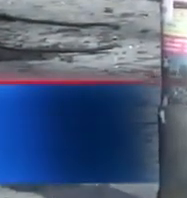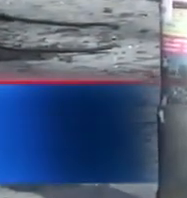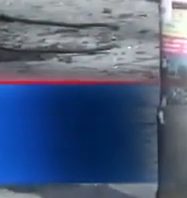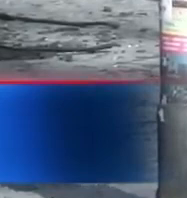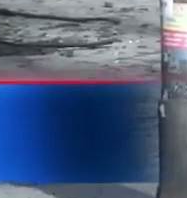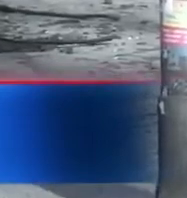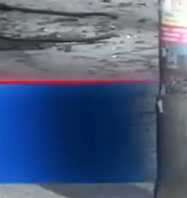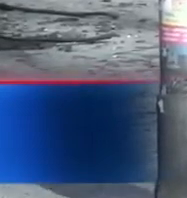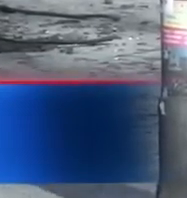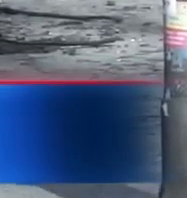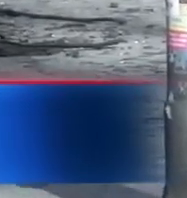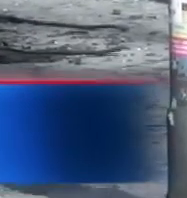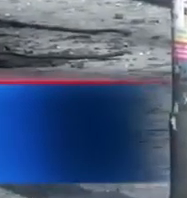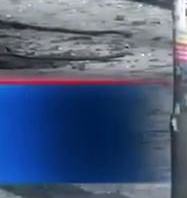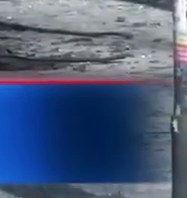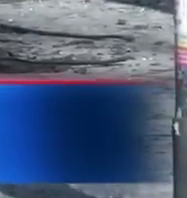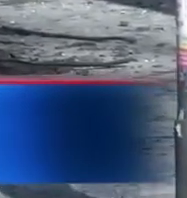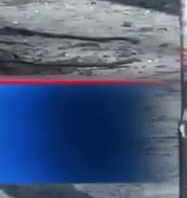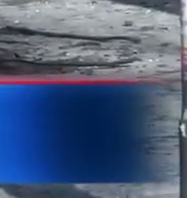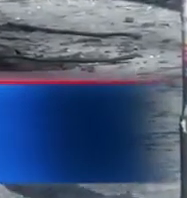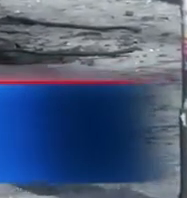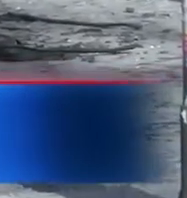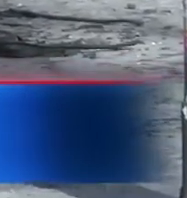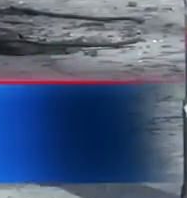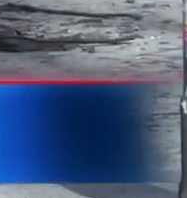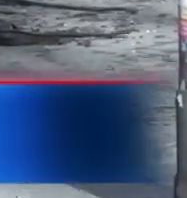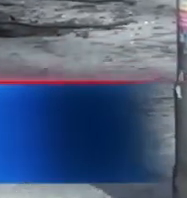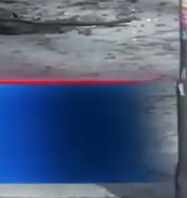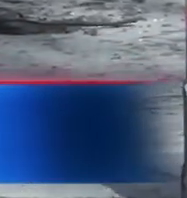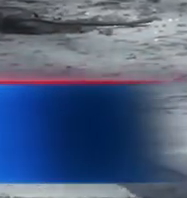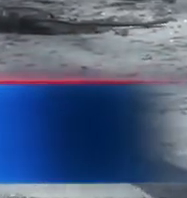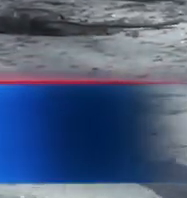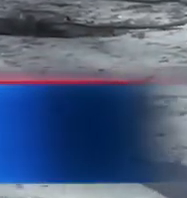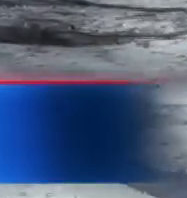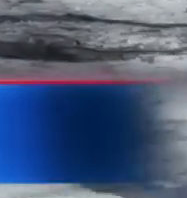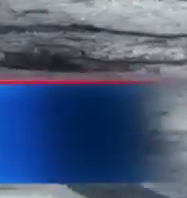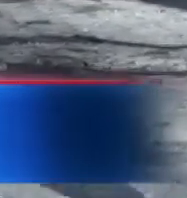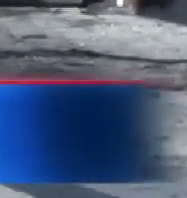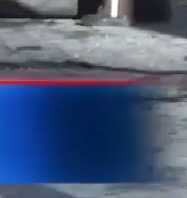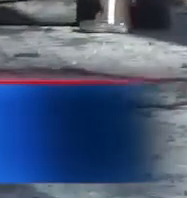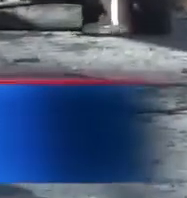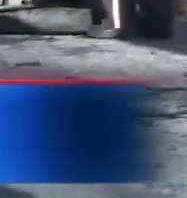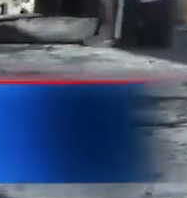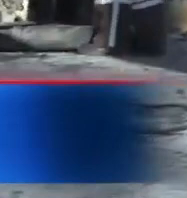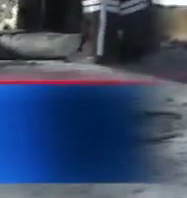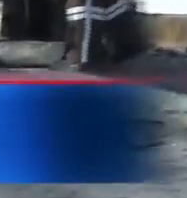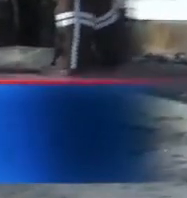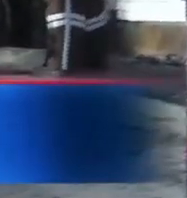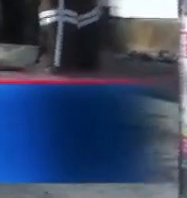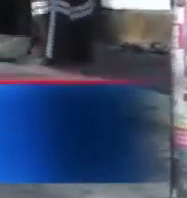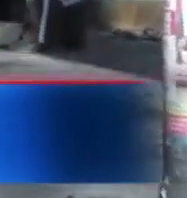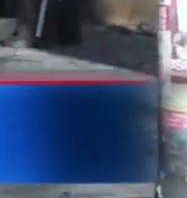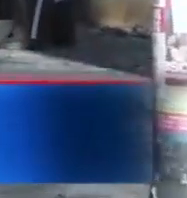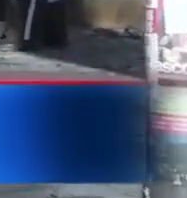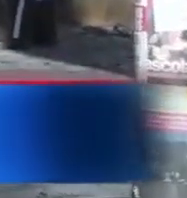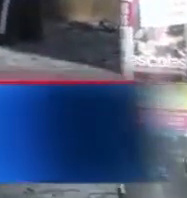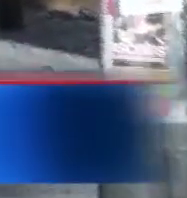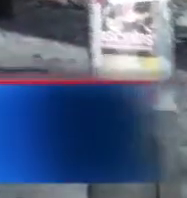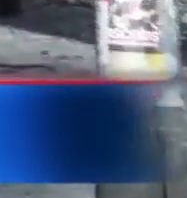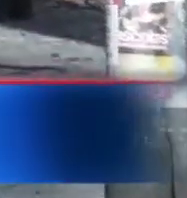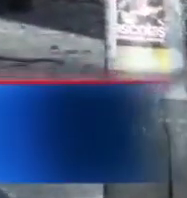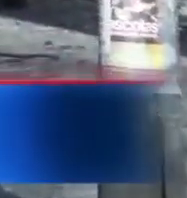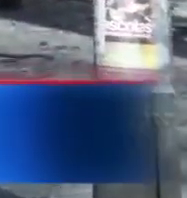las oficinas del SNAI. Si bien no se registraron heridos o pérdidas humanas, Ramírez también enfatizó que